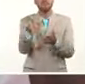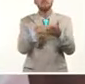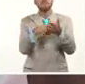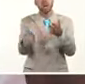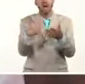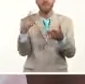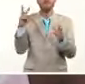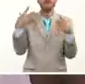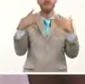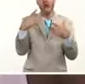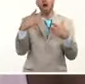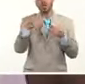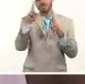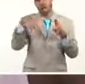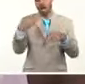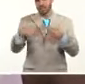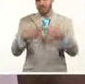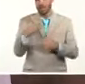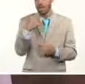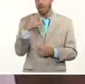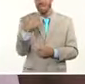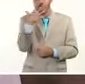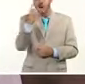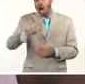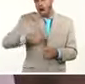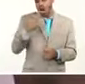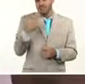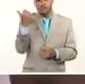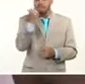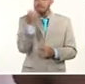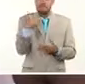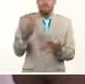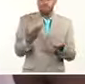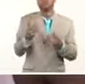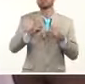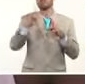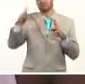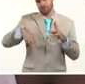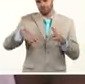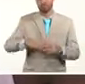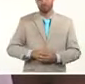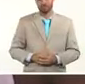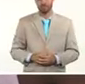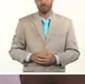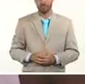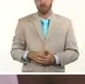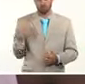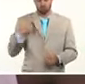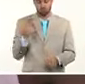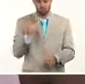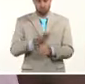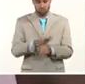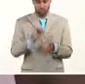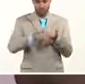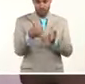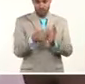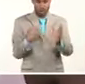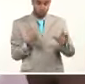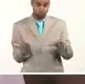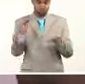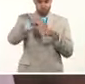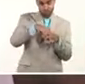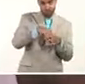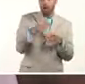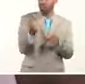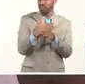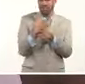gusta el arte en general, pero la manifestación que más me gusta es el teatro. Y desde que entré a este proyecto he participado en varias obras,